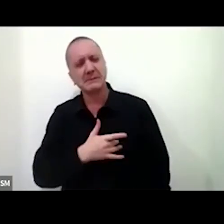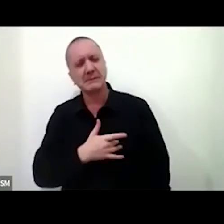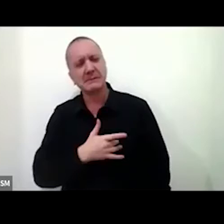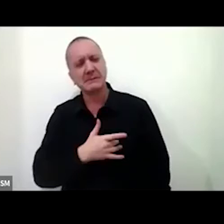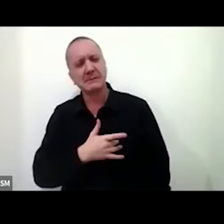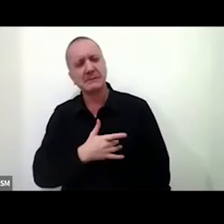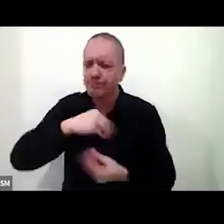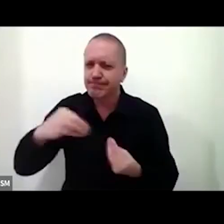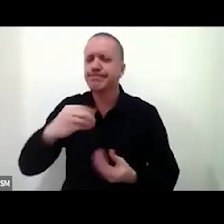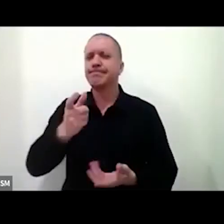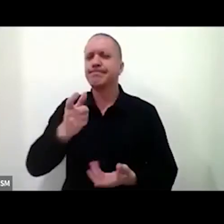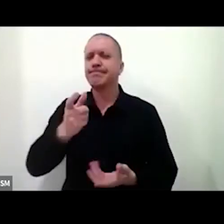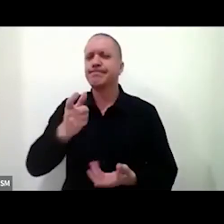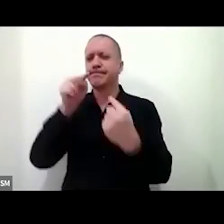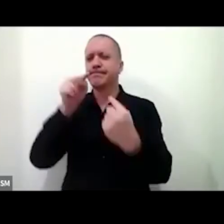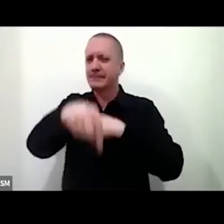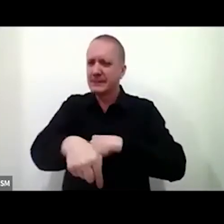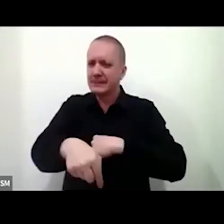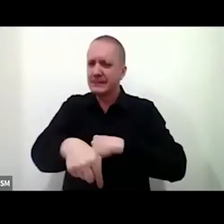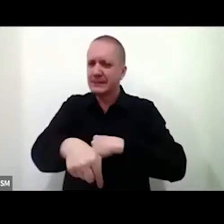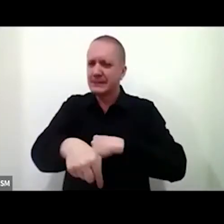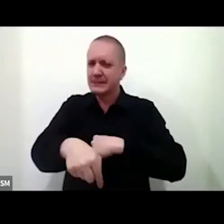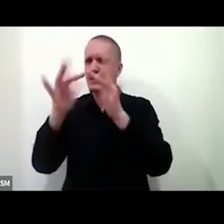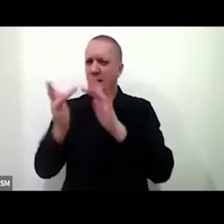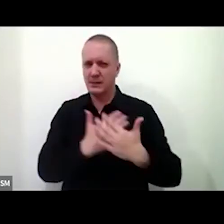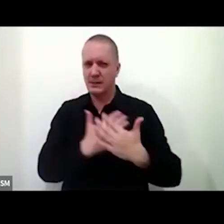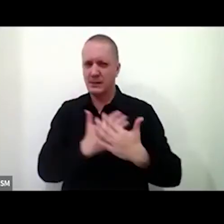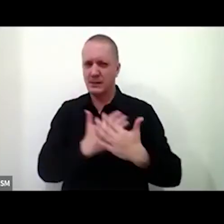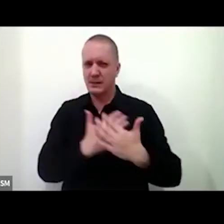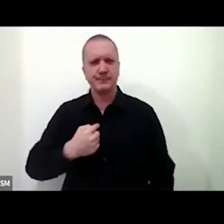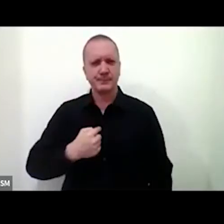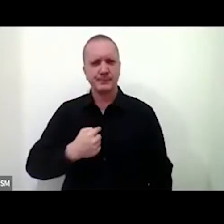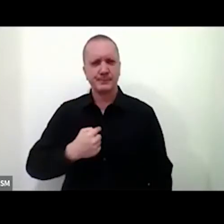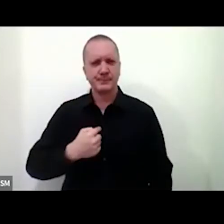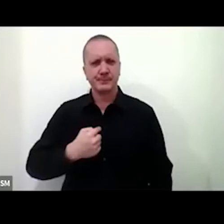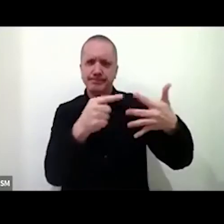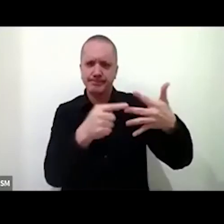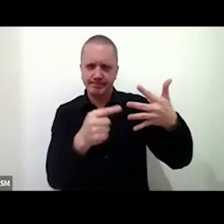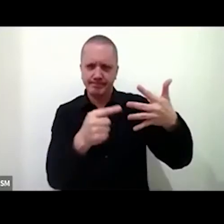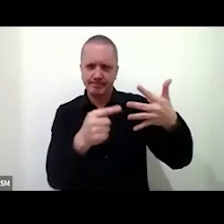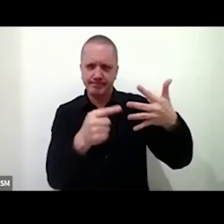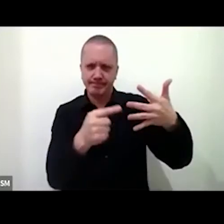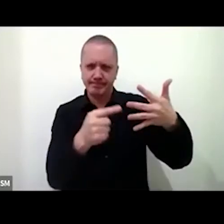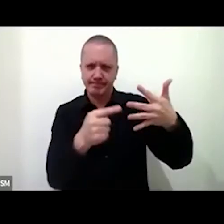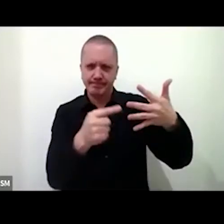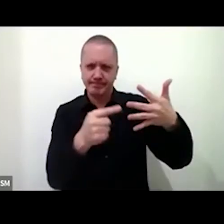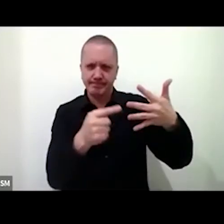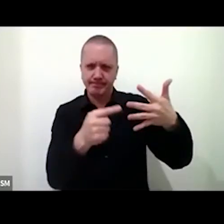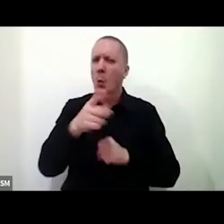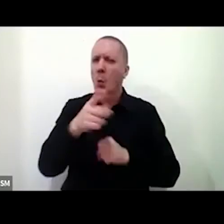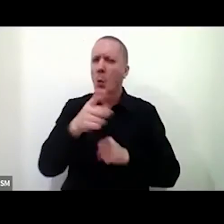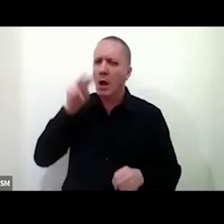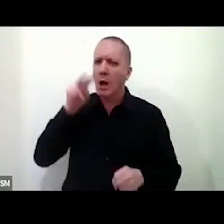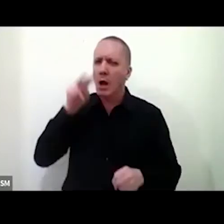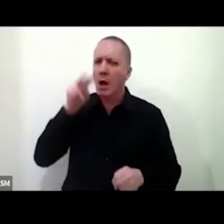que vemos en nuestro país con mayores dificultades ante esta pandemia mundial, luego de haber hablado,